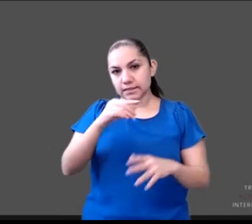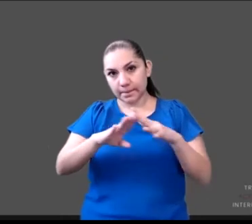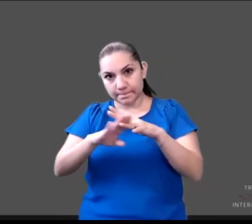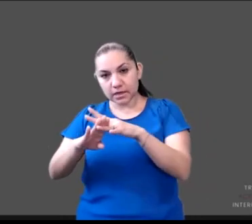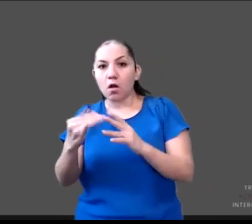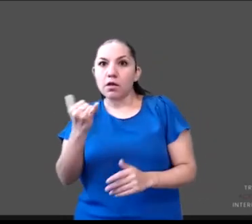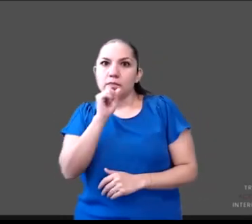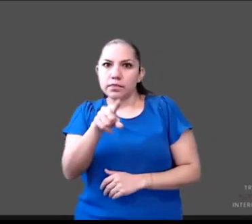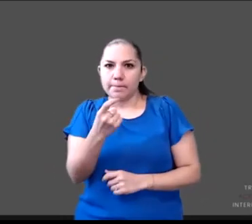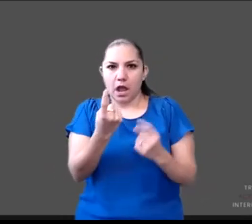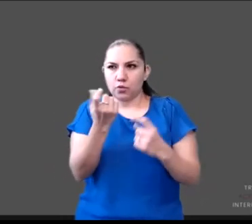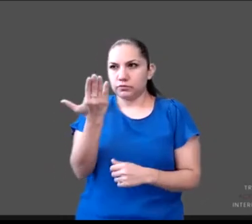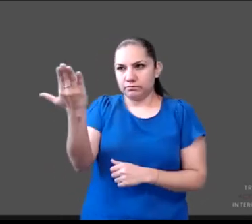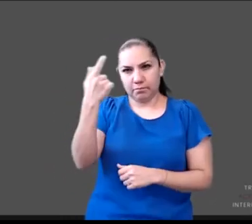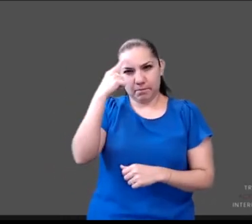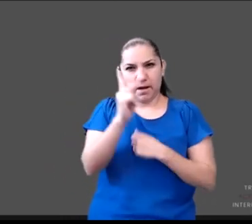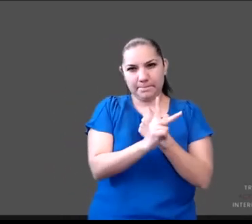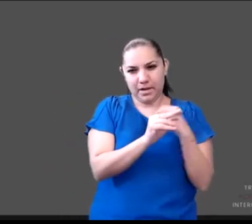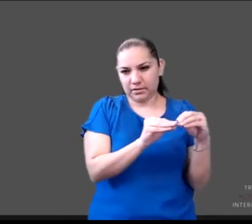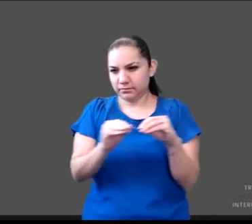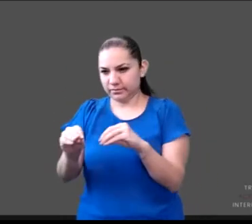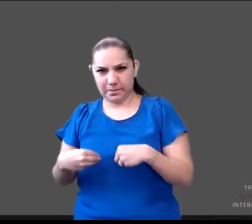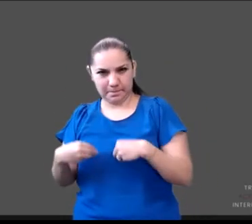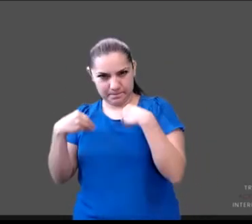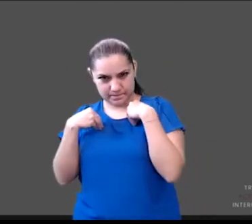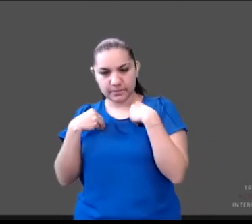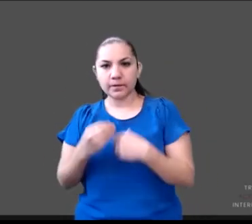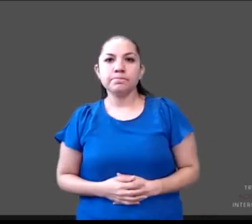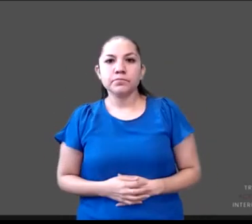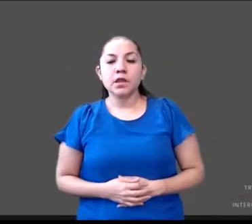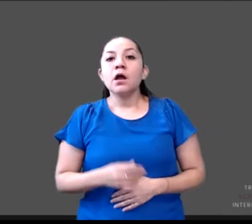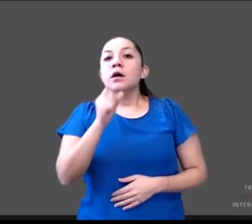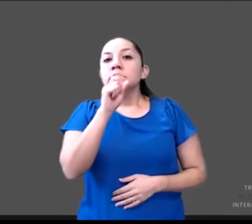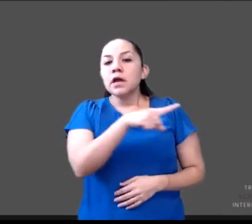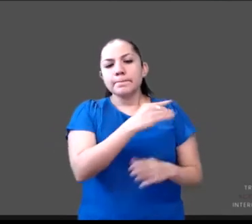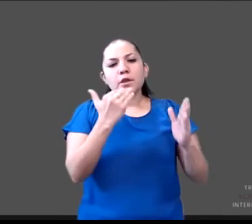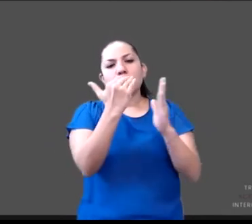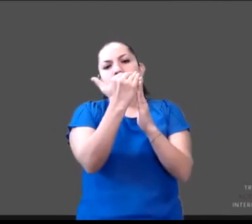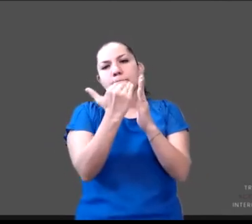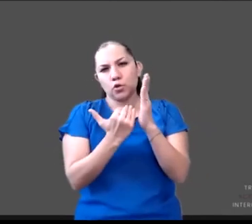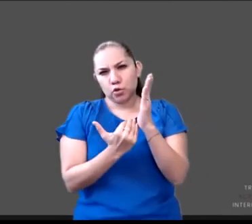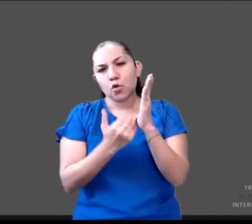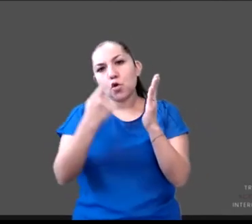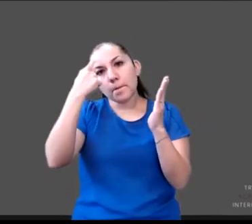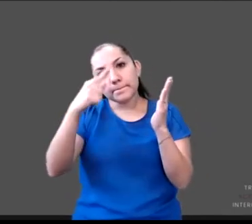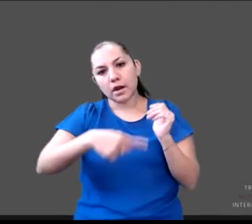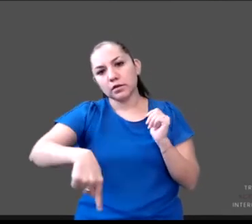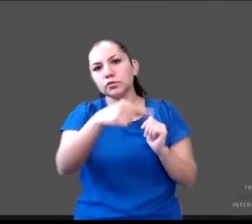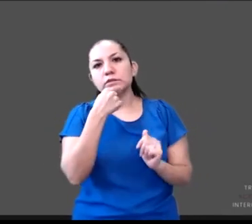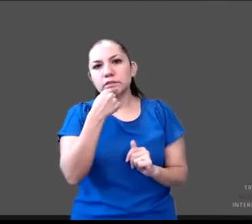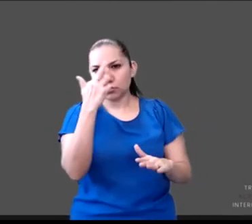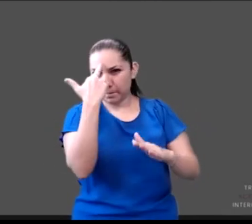y también sobre violencia, sobre el protocolo de violencias a la niñez en las entidades federativas. Estos no